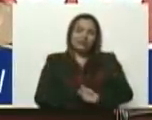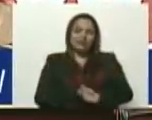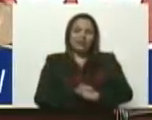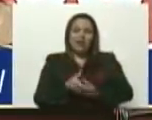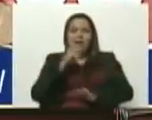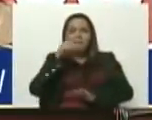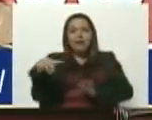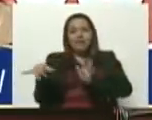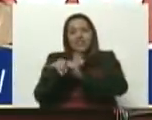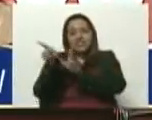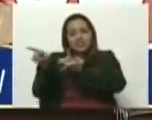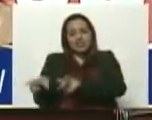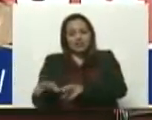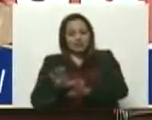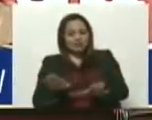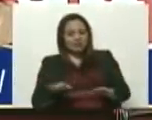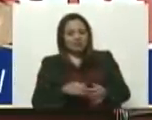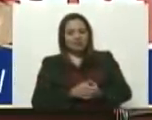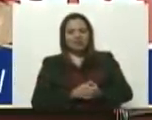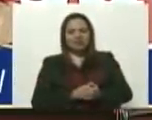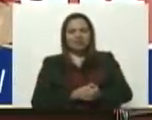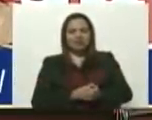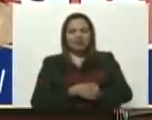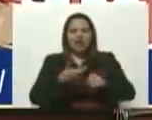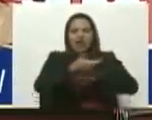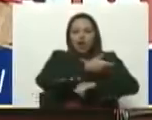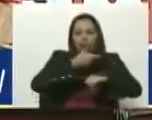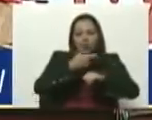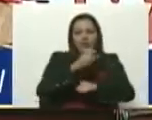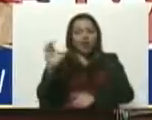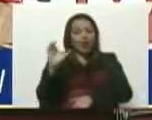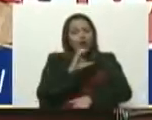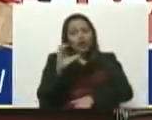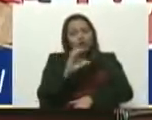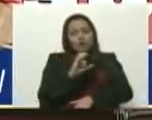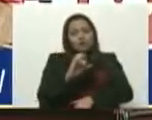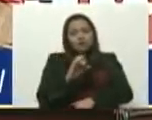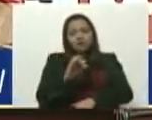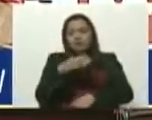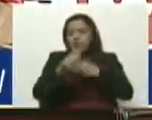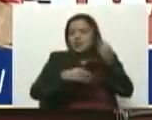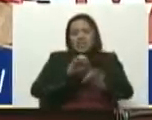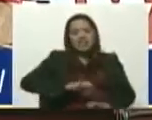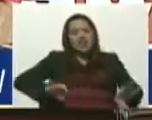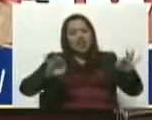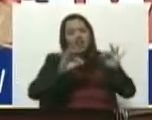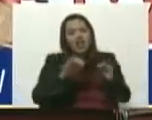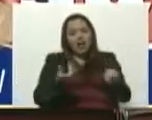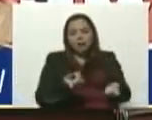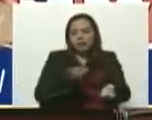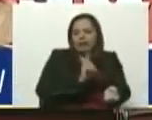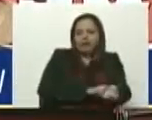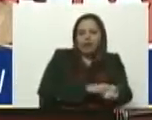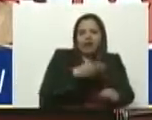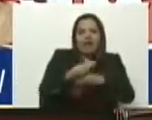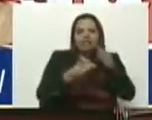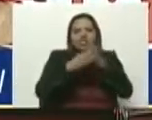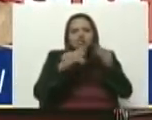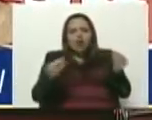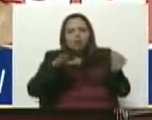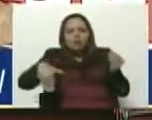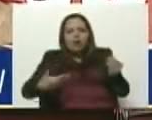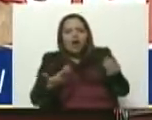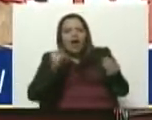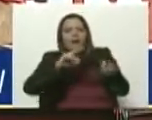vecino y el gobierno colombiano no hace nada al contrario hace todo lo contrario para tener